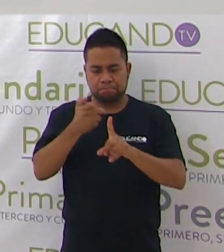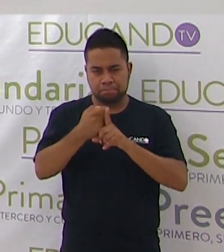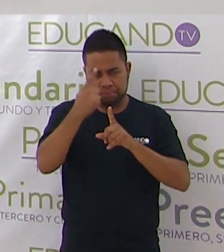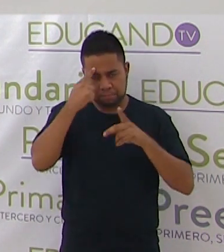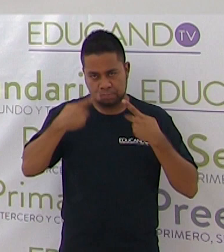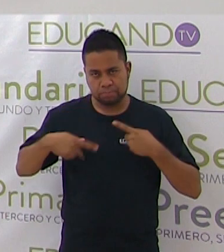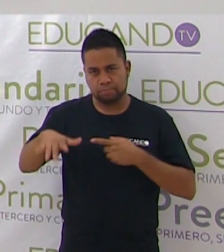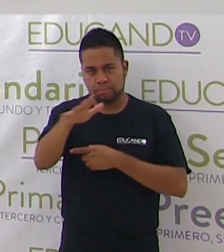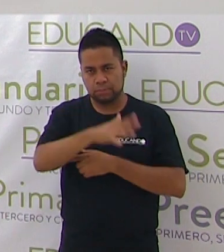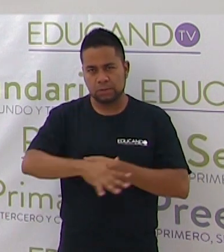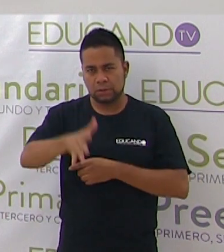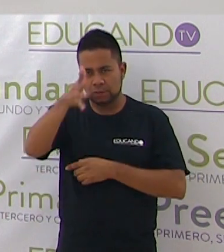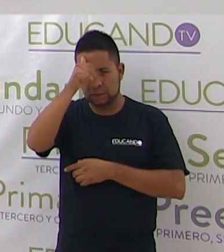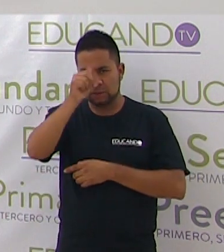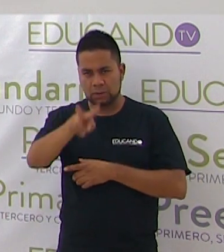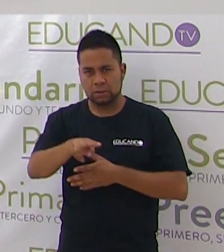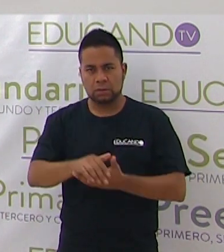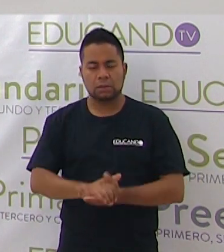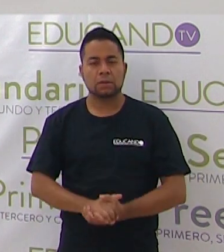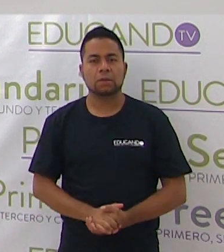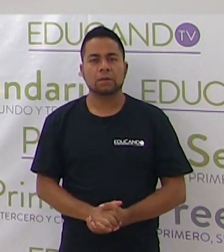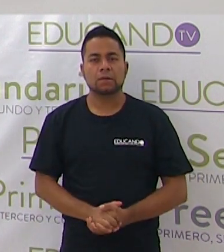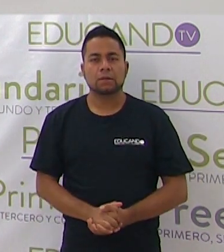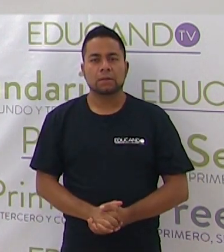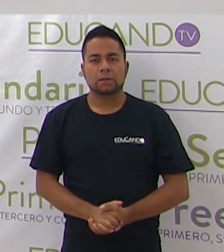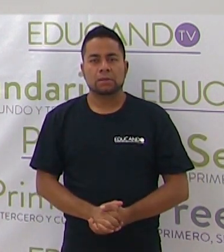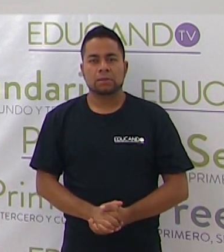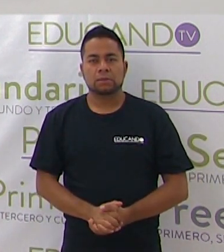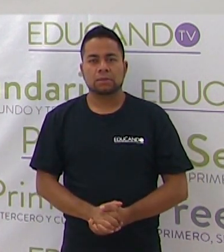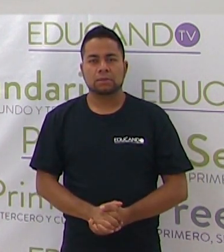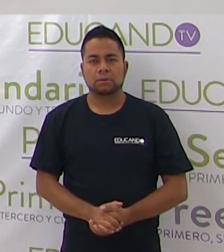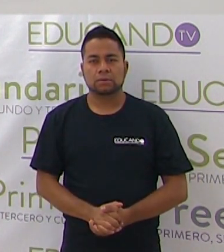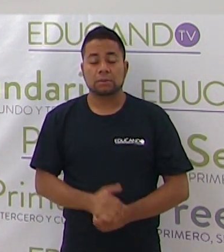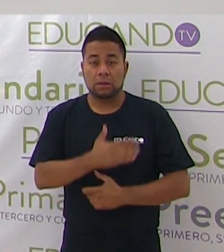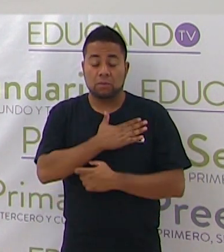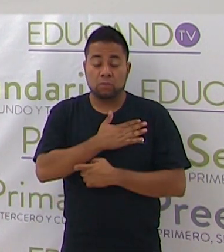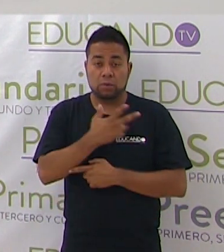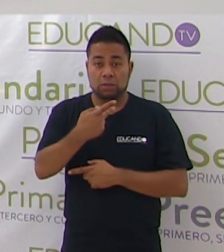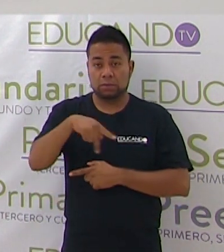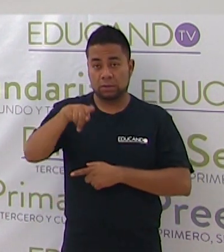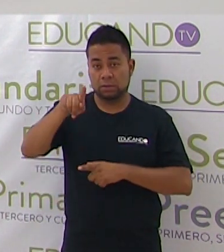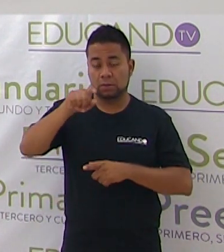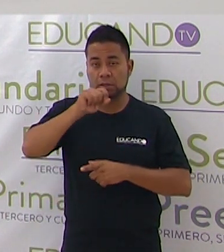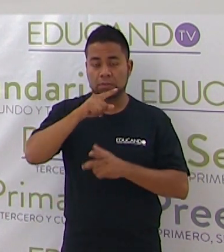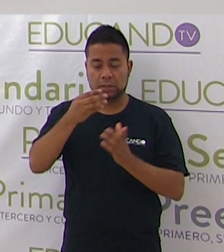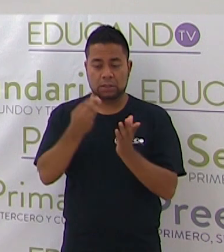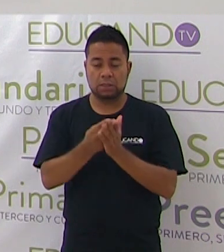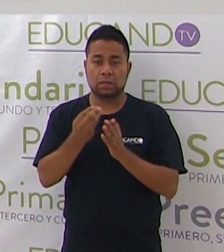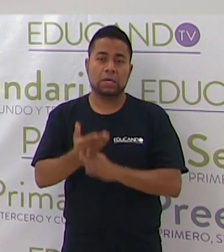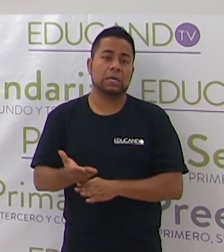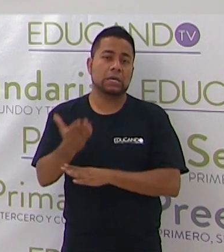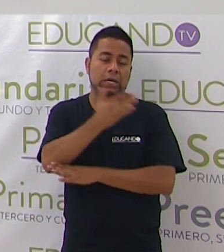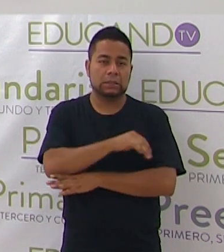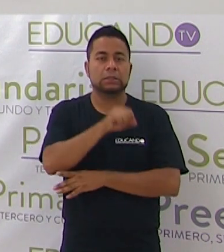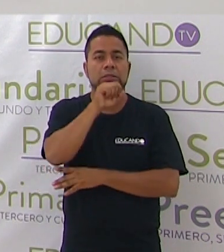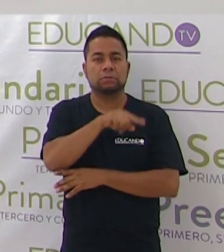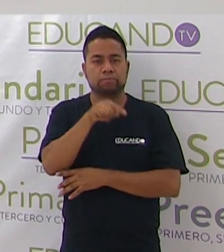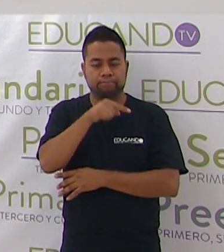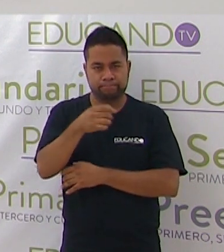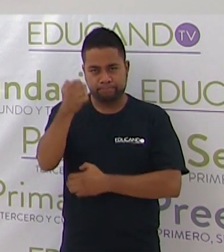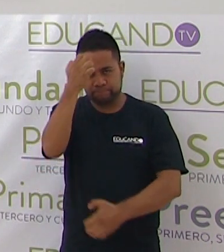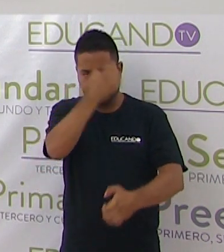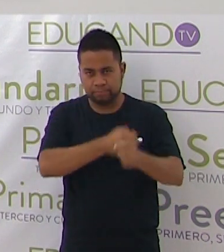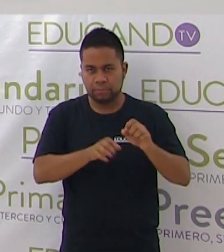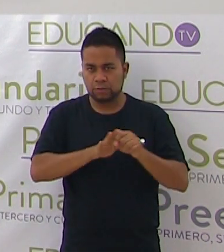Si lo recuerdan, ¿verdad? Bueno, pero en la sesión anterior analizamos